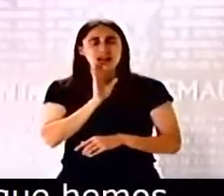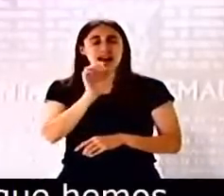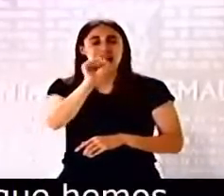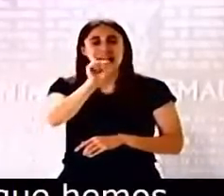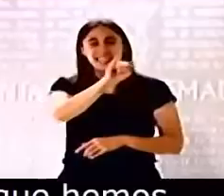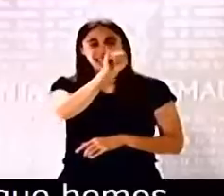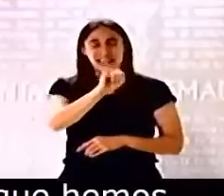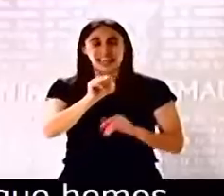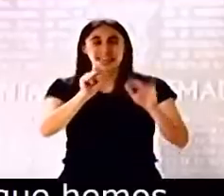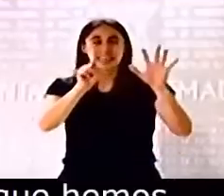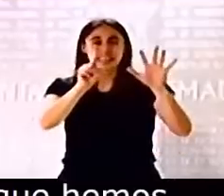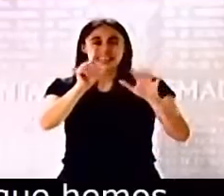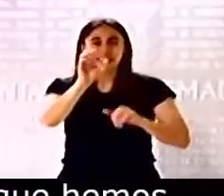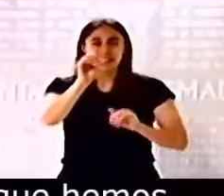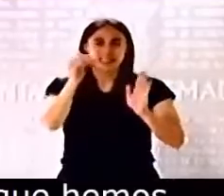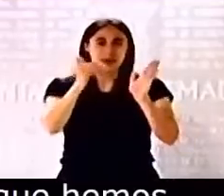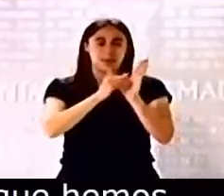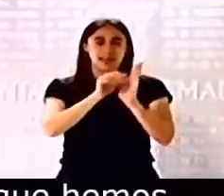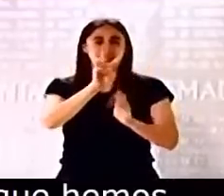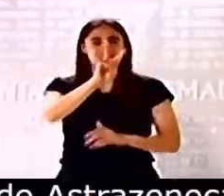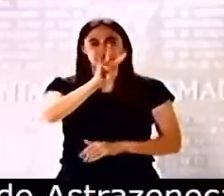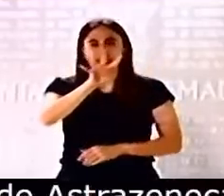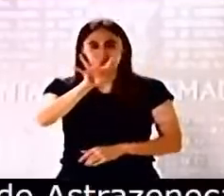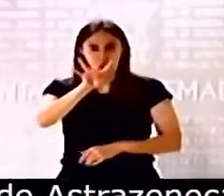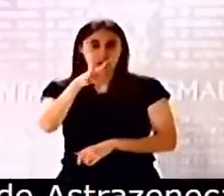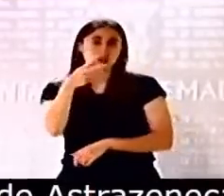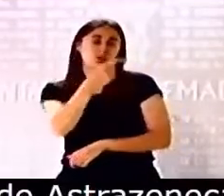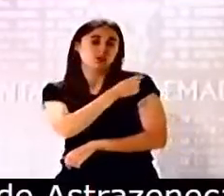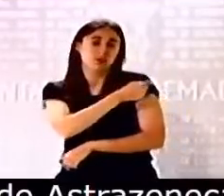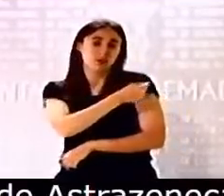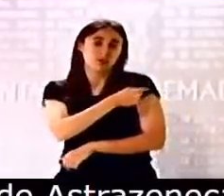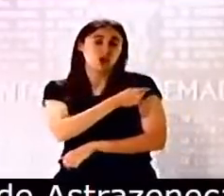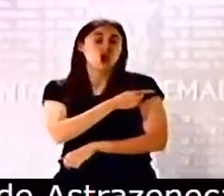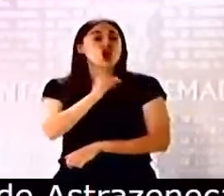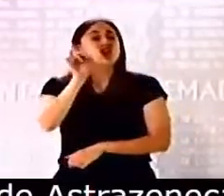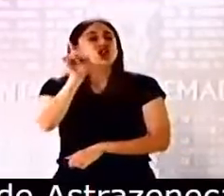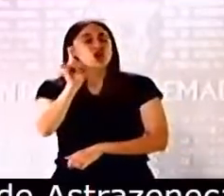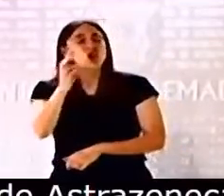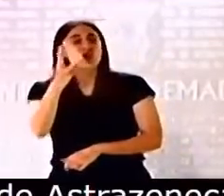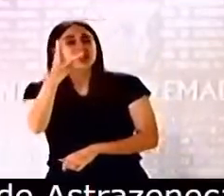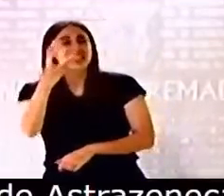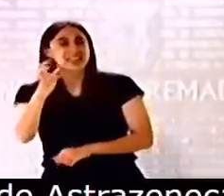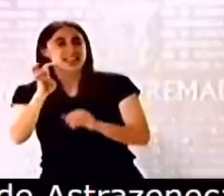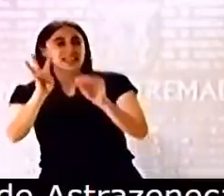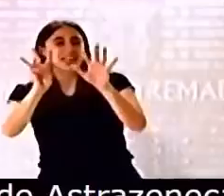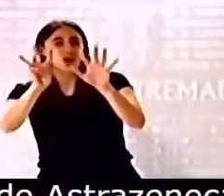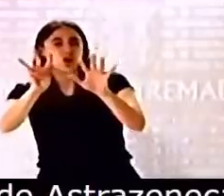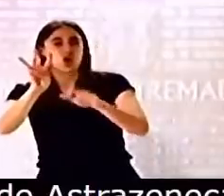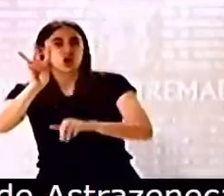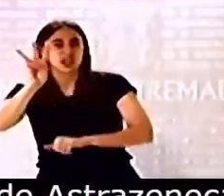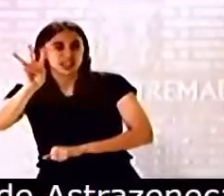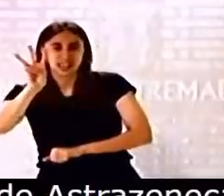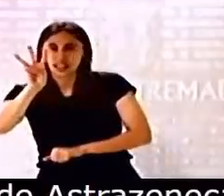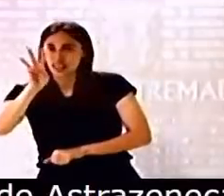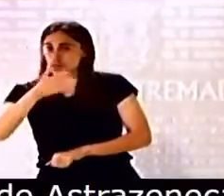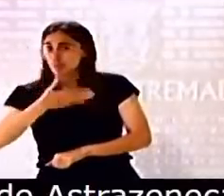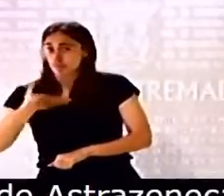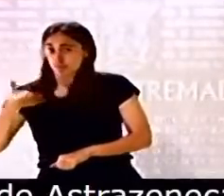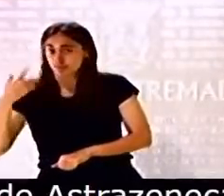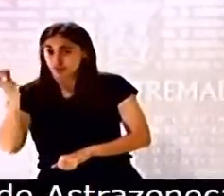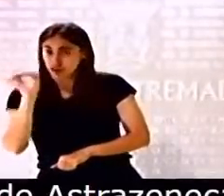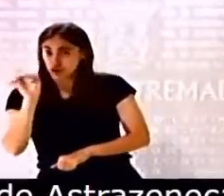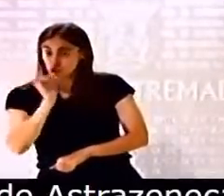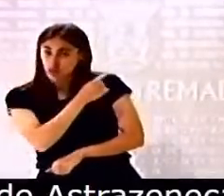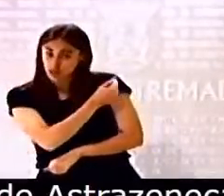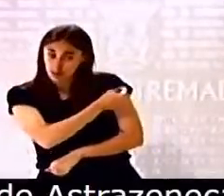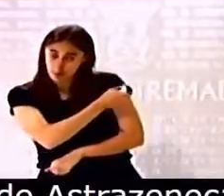de 70.034 dosis, que solo 383 personas no se hayan querido poner esa